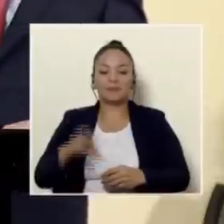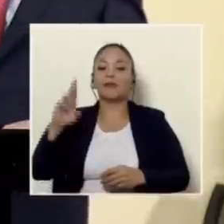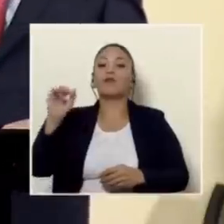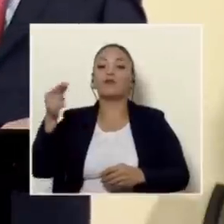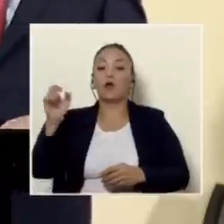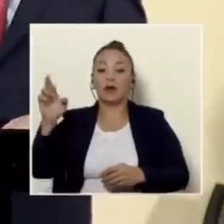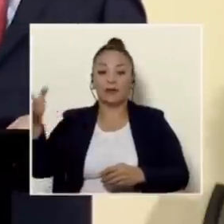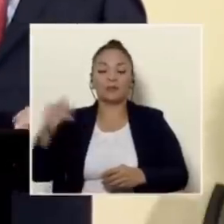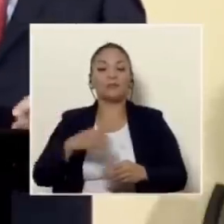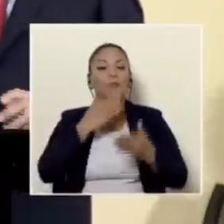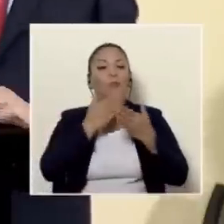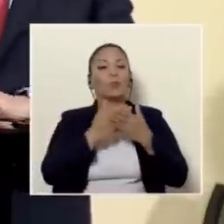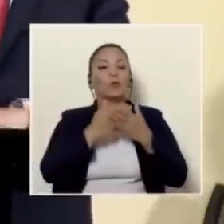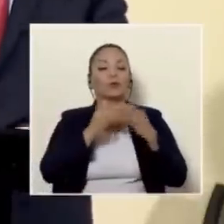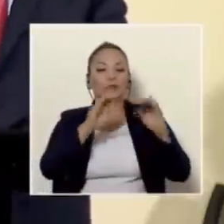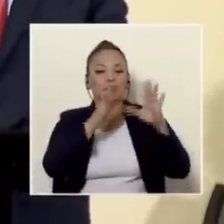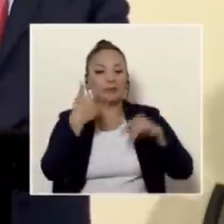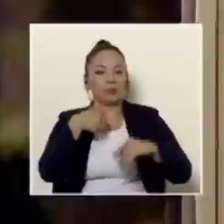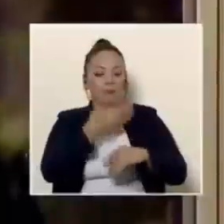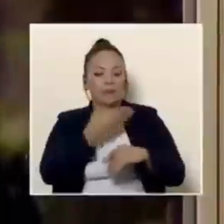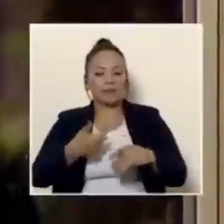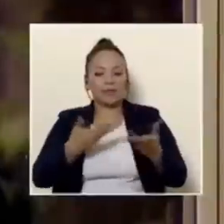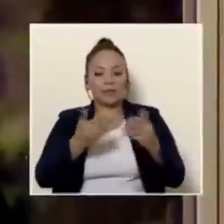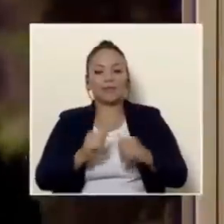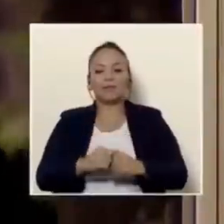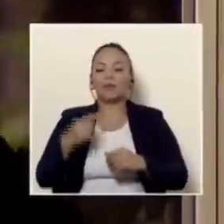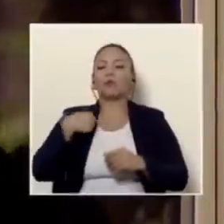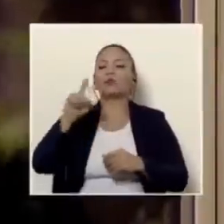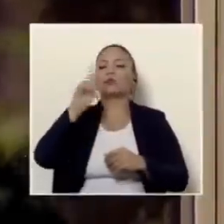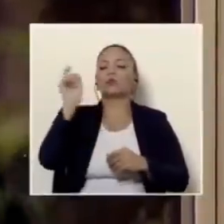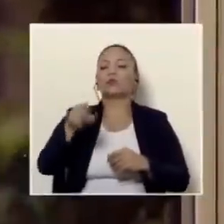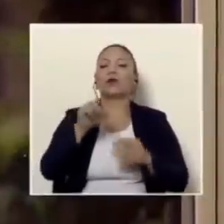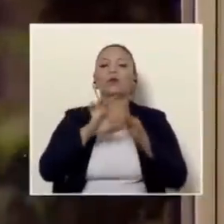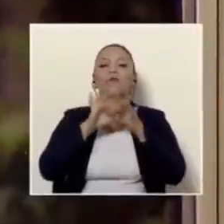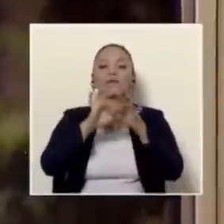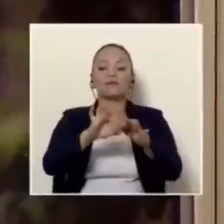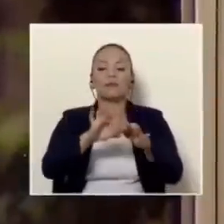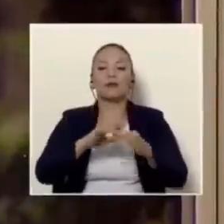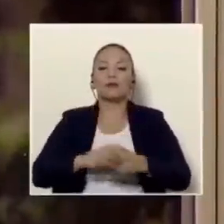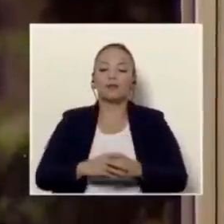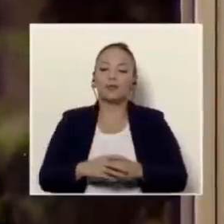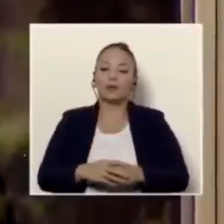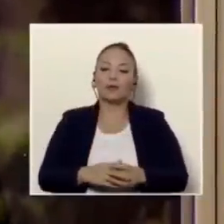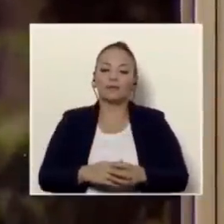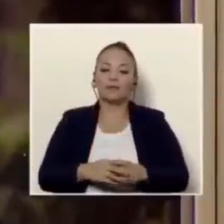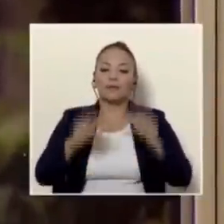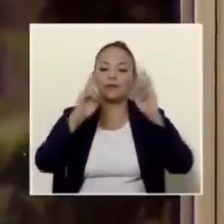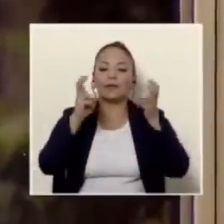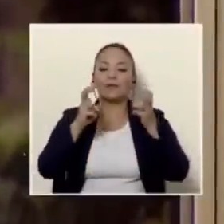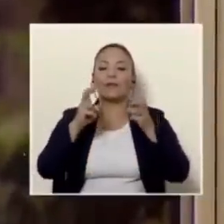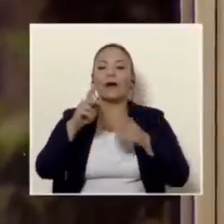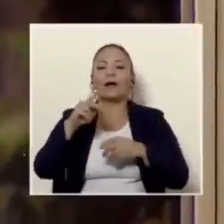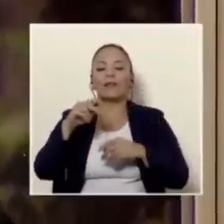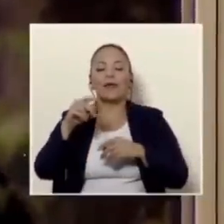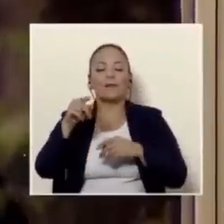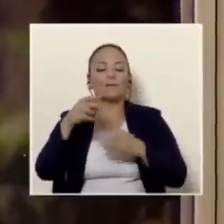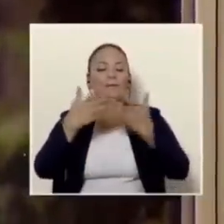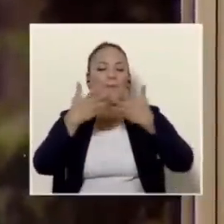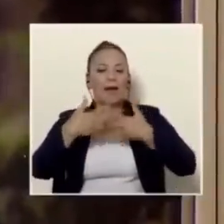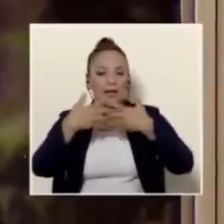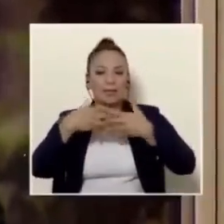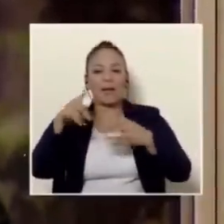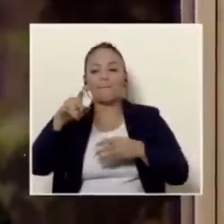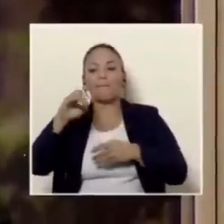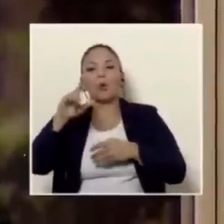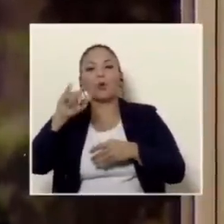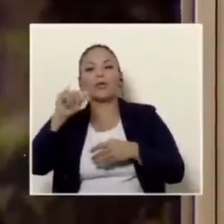Don Roger. Buenos días, señor presidente. Una consulta con respecto al tema del polígrafo con la